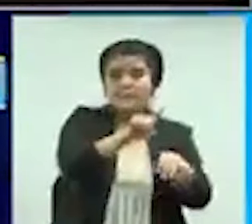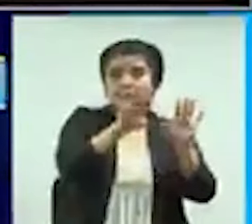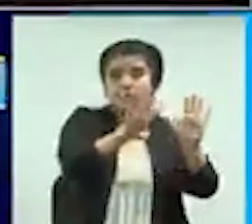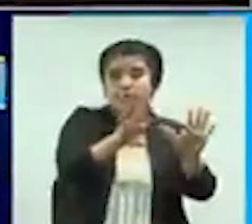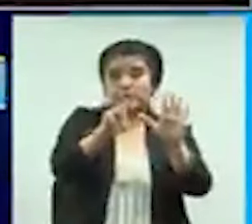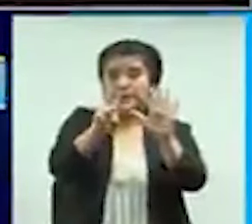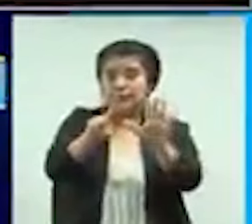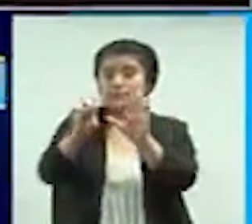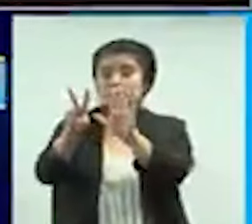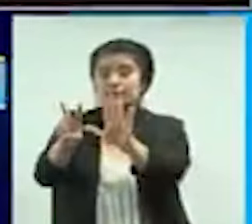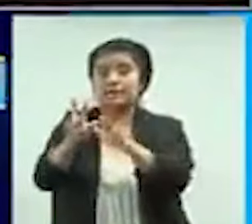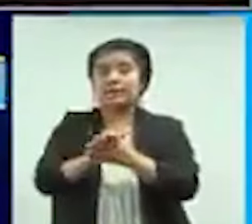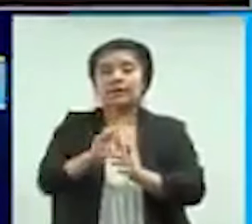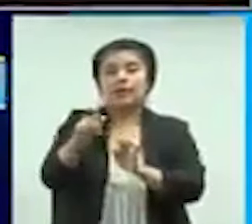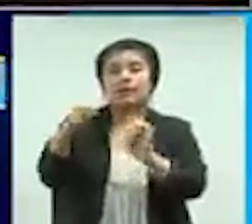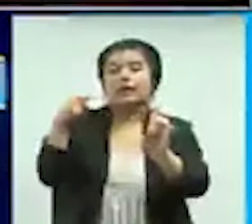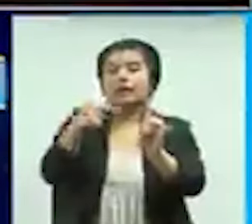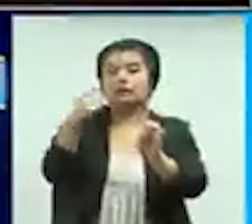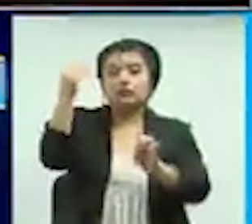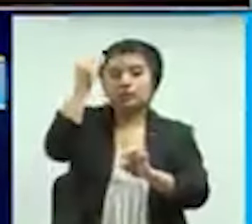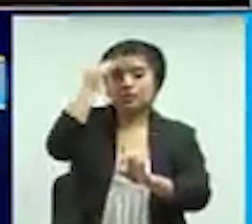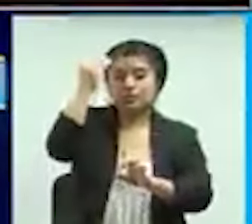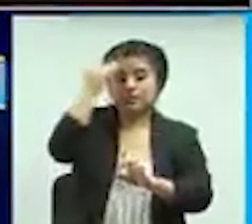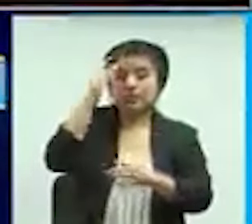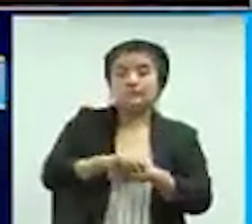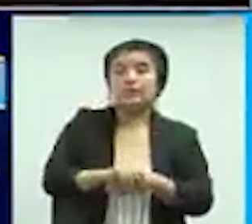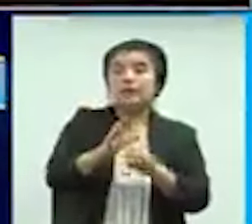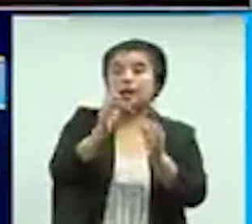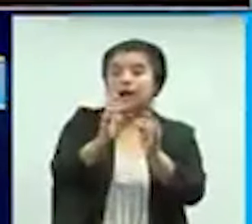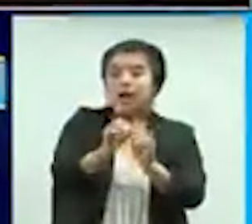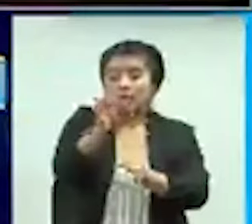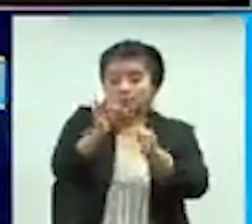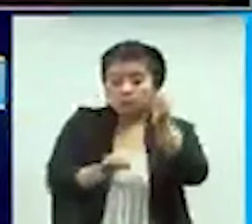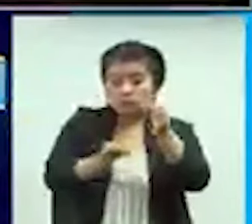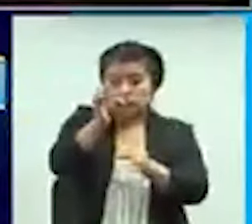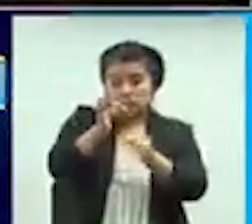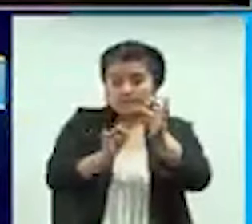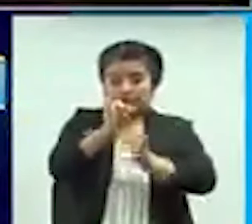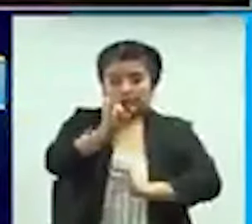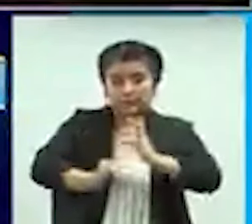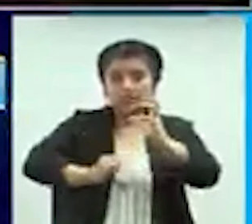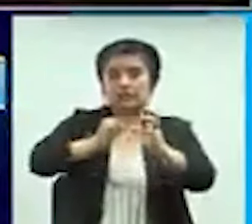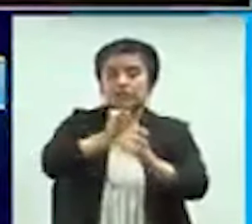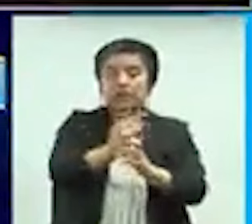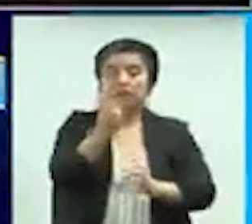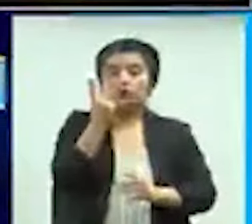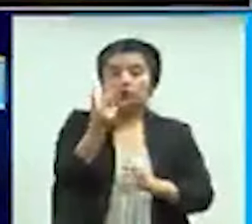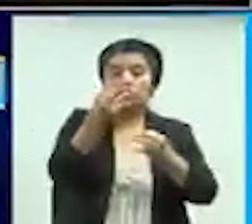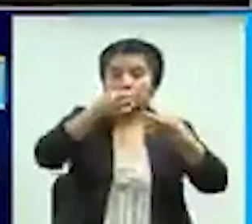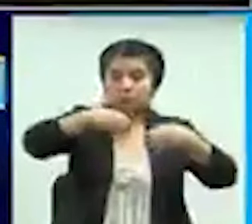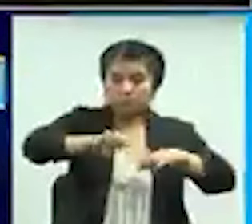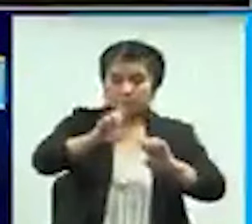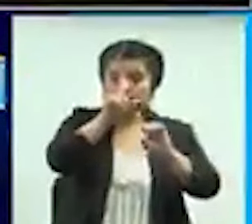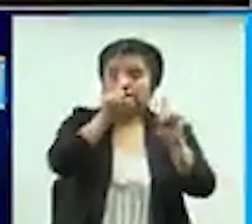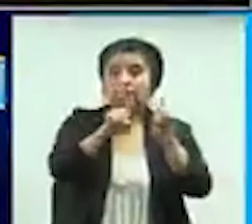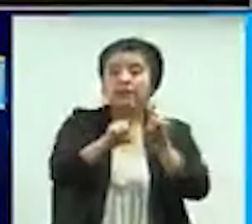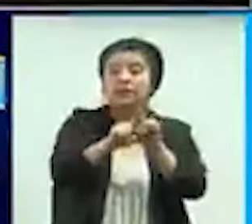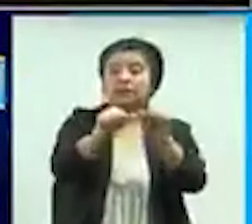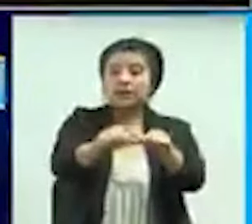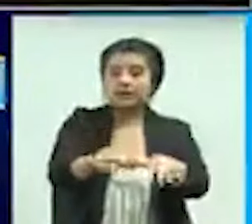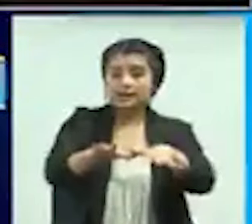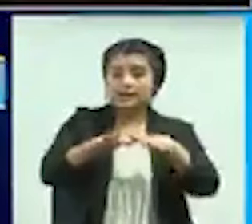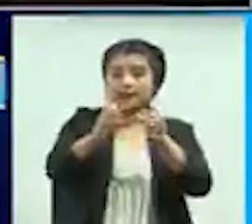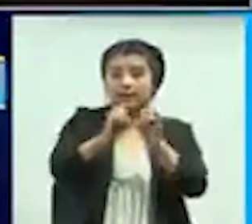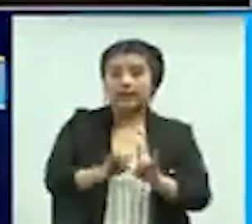1967. Esto ha sido reconocido por la Corte Internacional de Justicia en dos ocasiones, así como por la Asamblea General